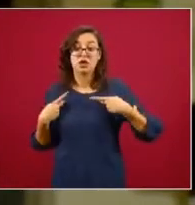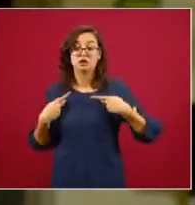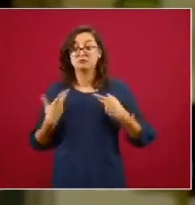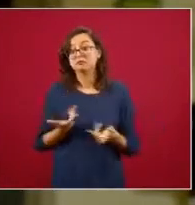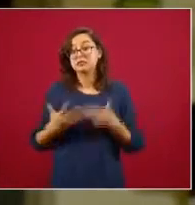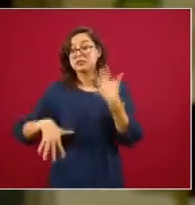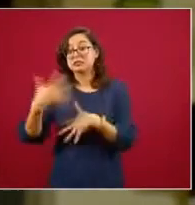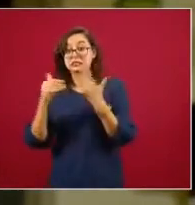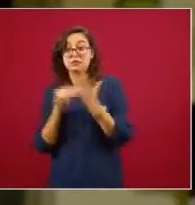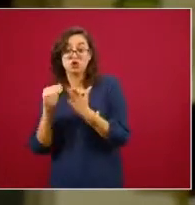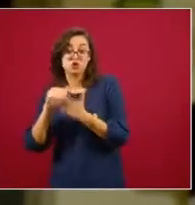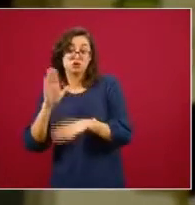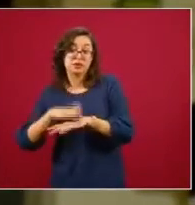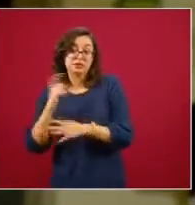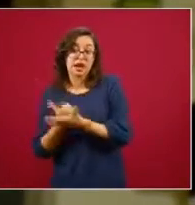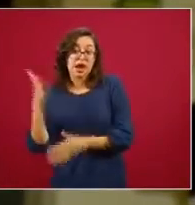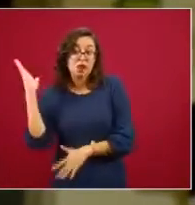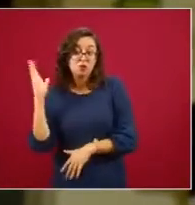llegado hasta los 15 millones.